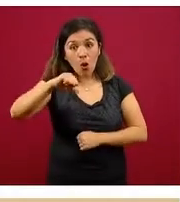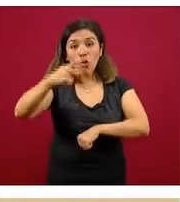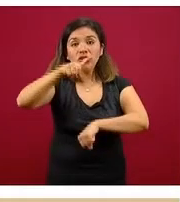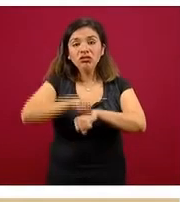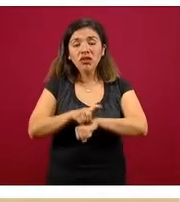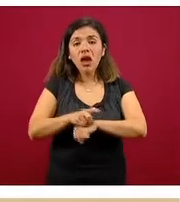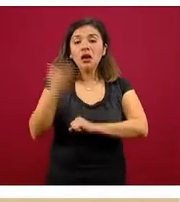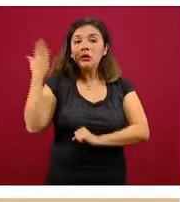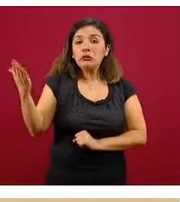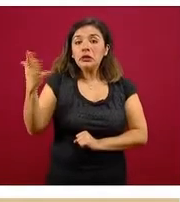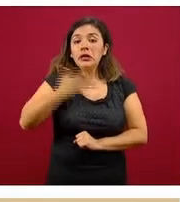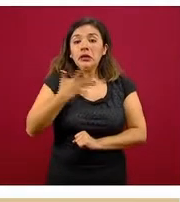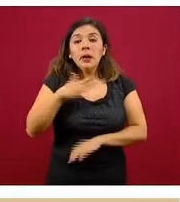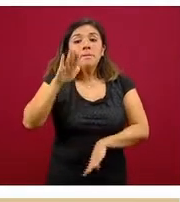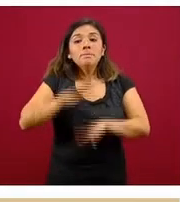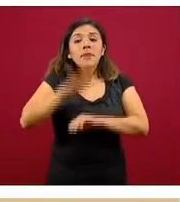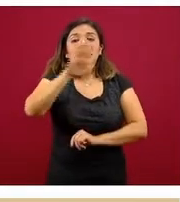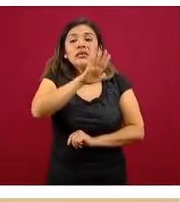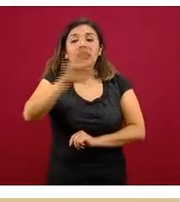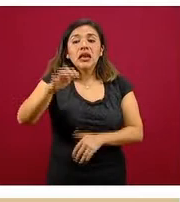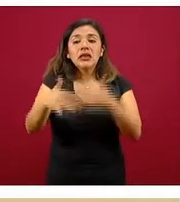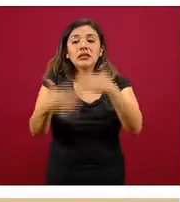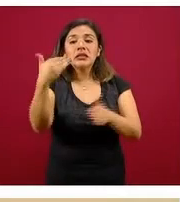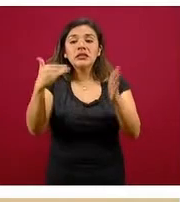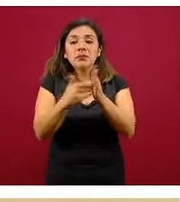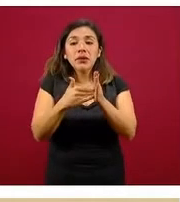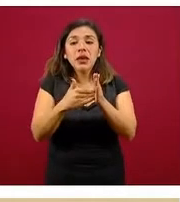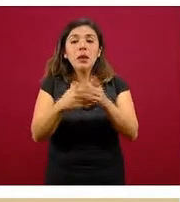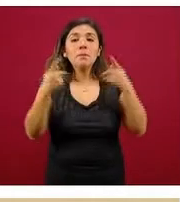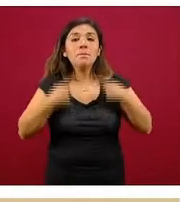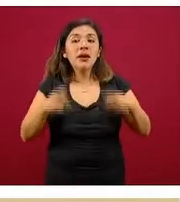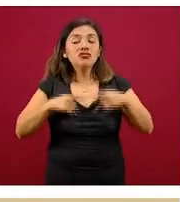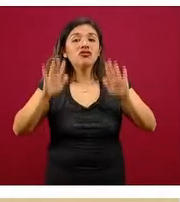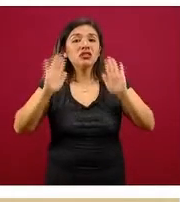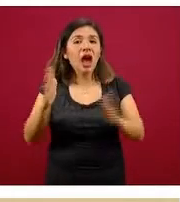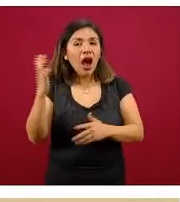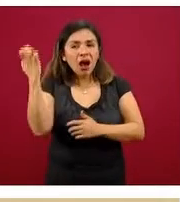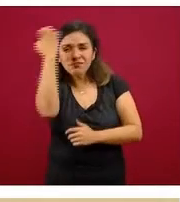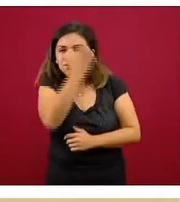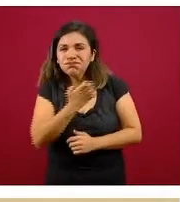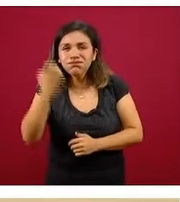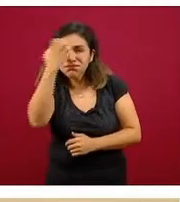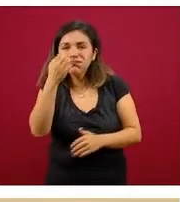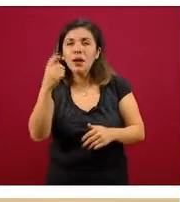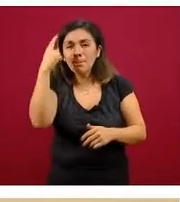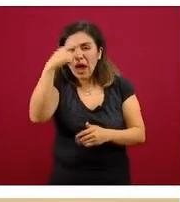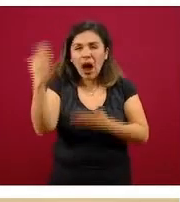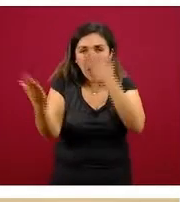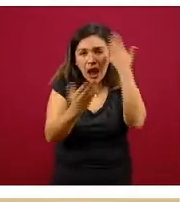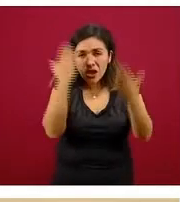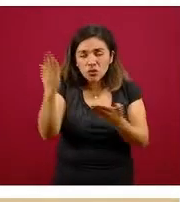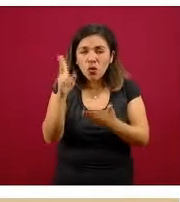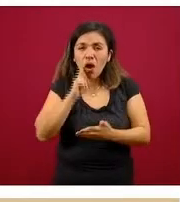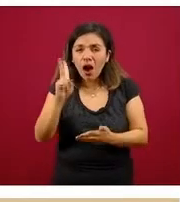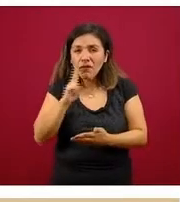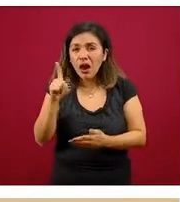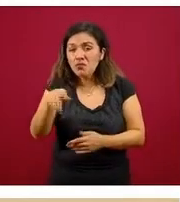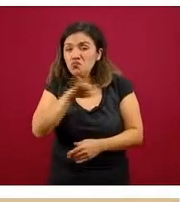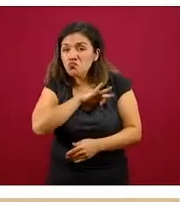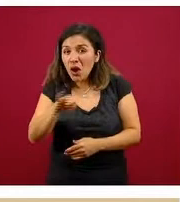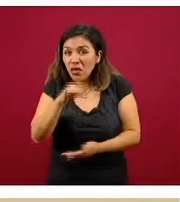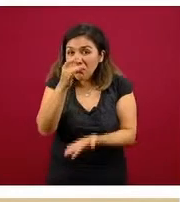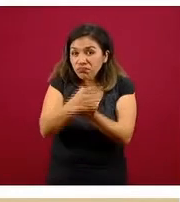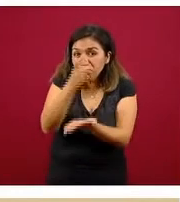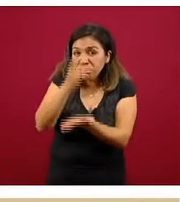hoy. Son más de 515.000 las personas que ya han sido ingresadas a protocolo de estudio para